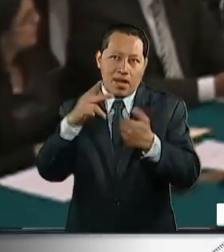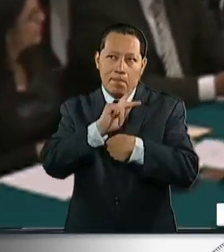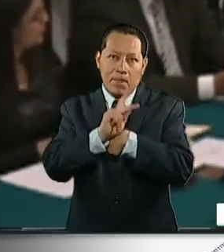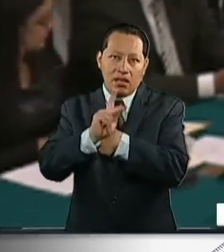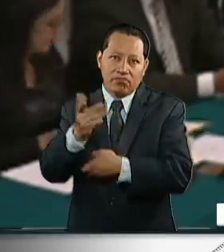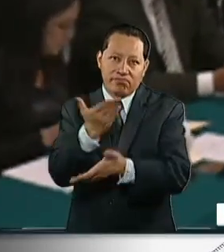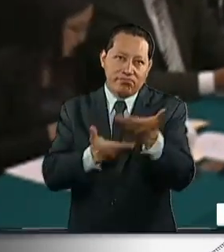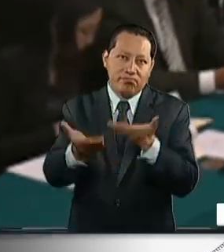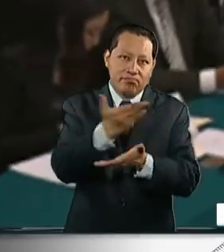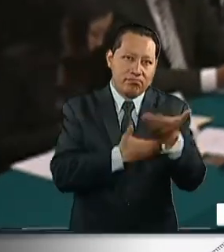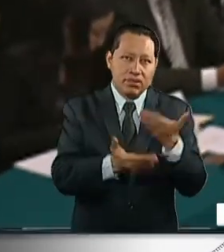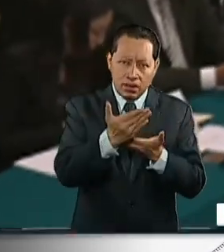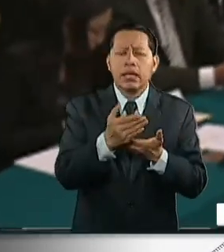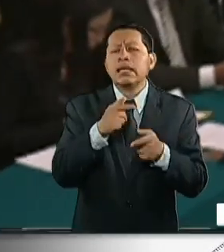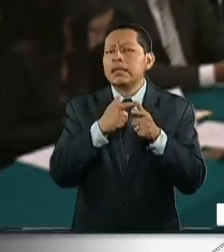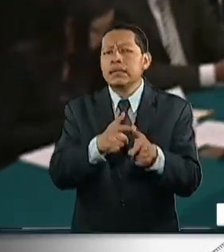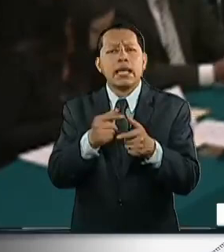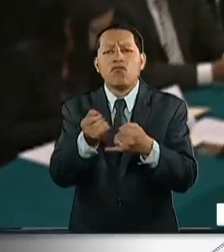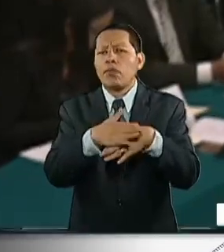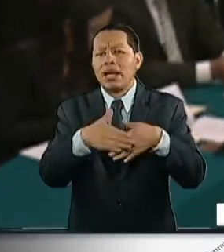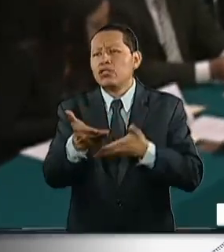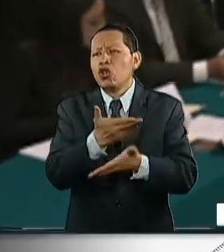con el intercambio de información sobre temas de Derechos Humanos